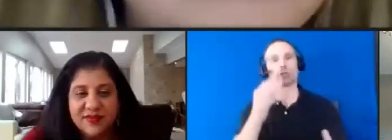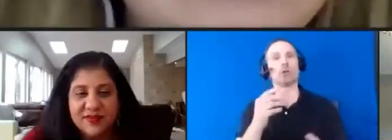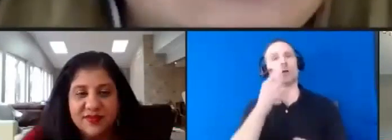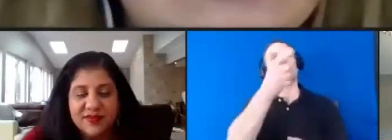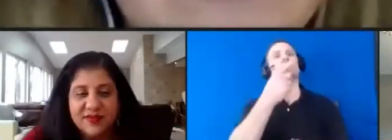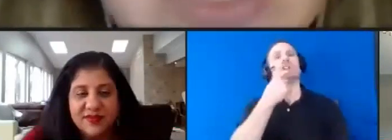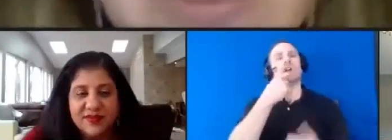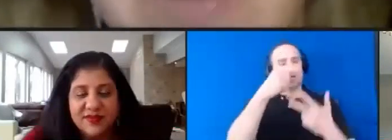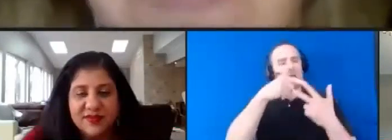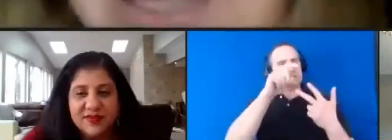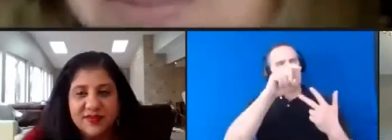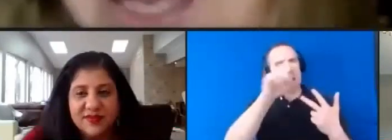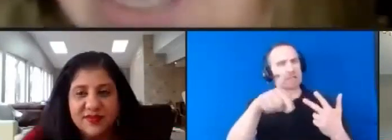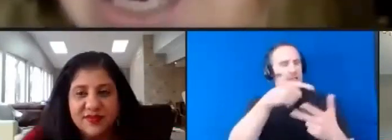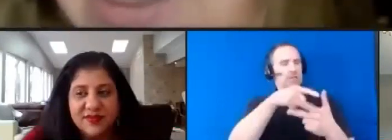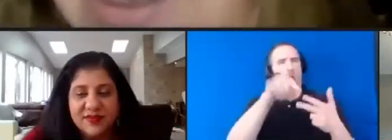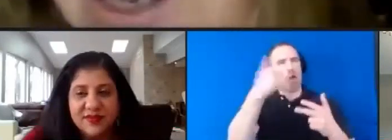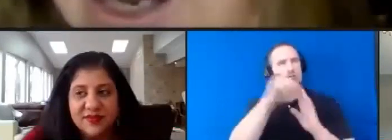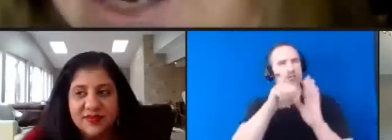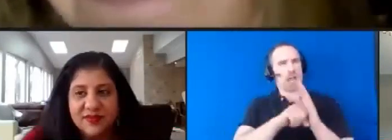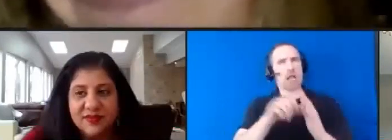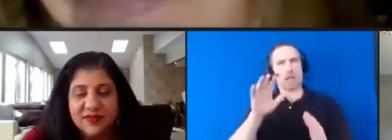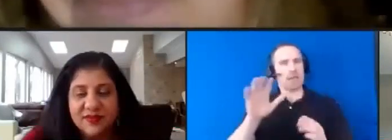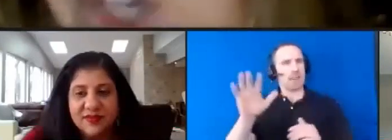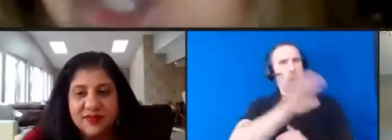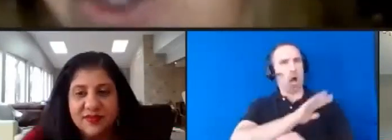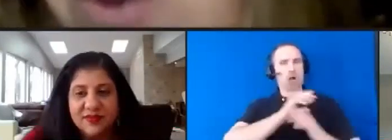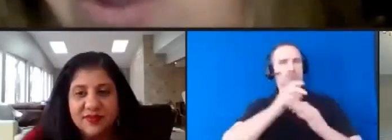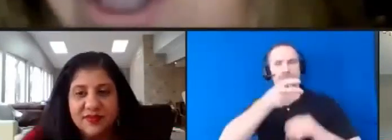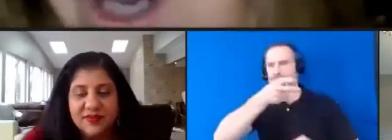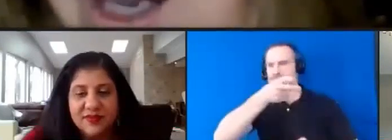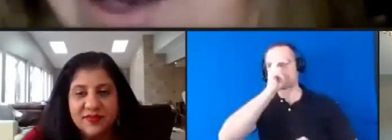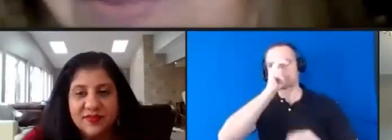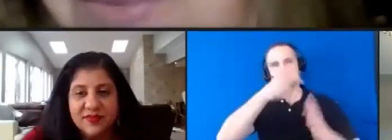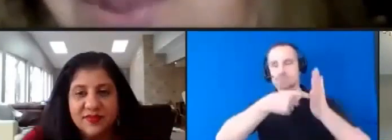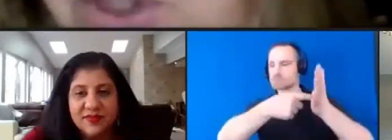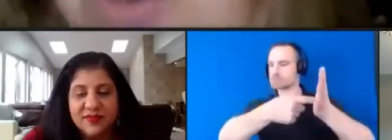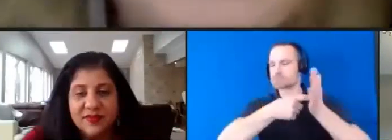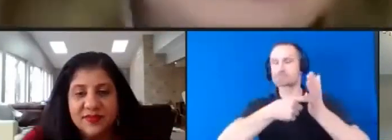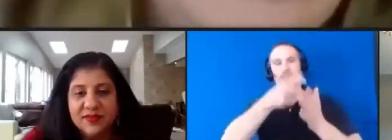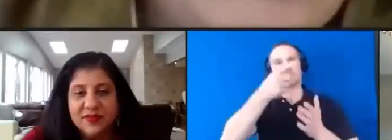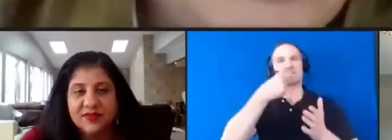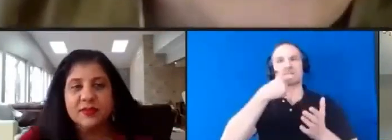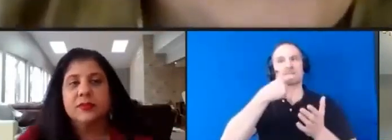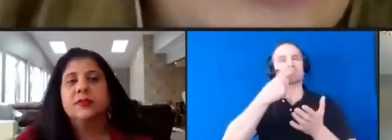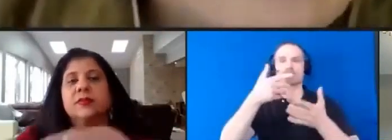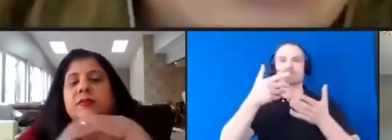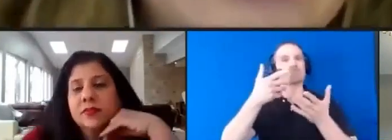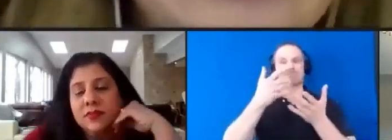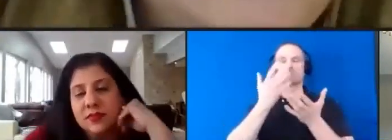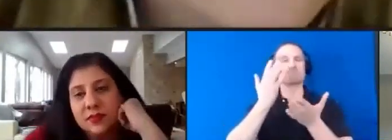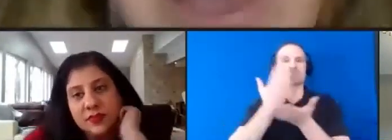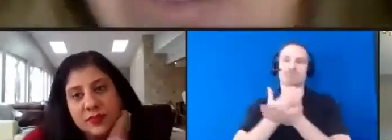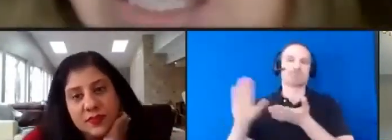cercas y si la segunda dosis la tomasa los segundos meses de distancia no hay problema bueno eso es buena información para saber